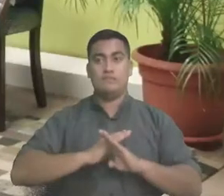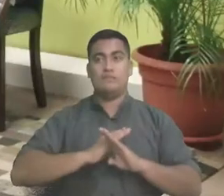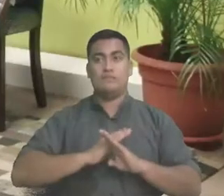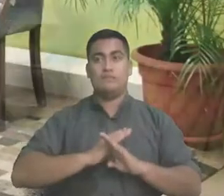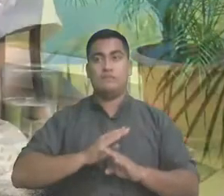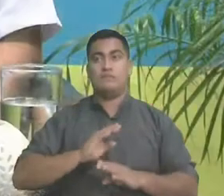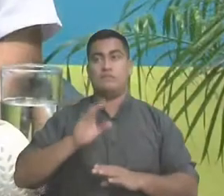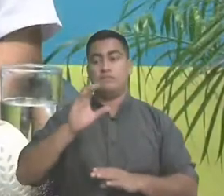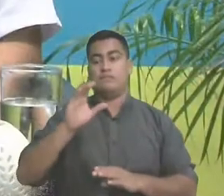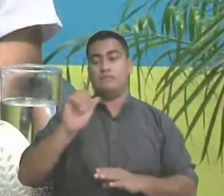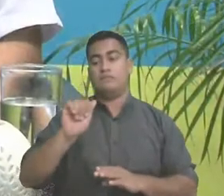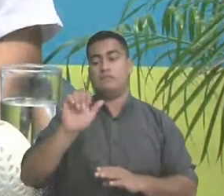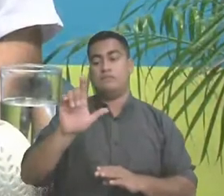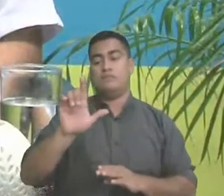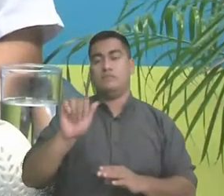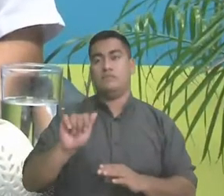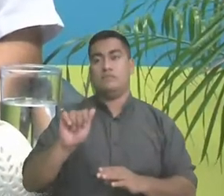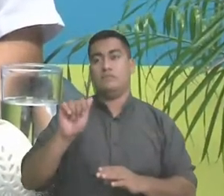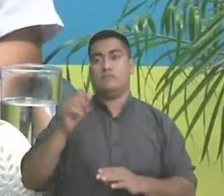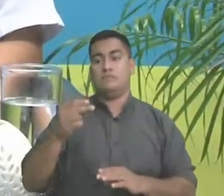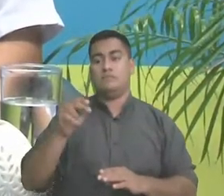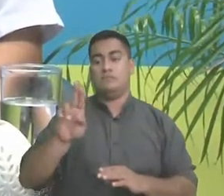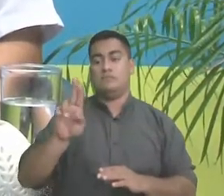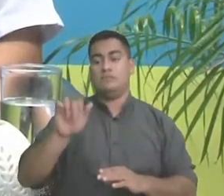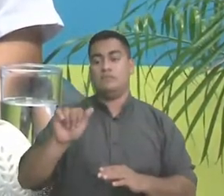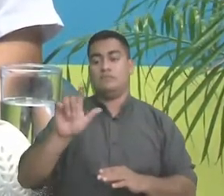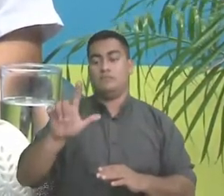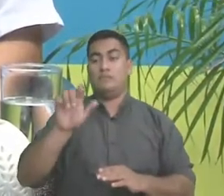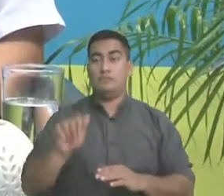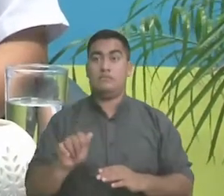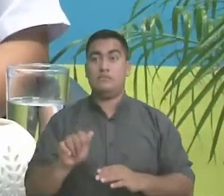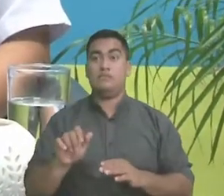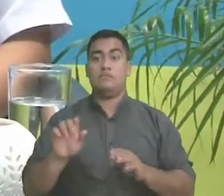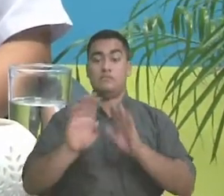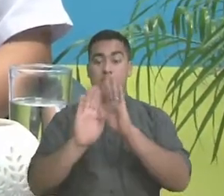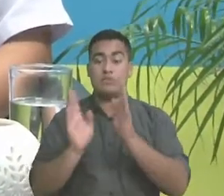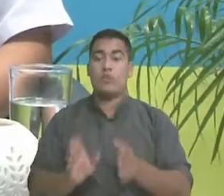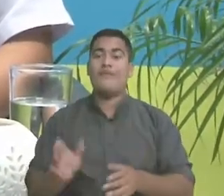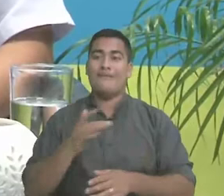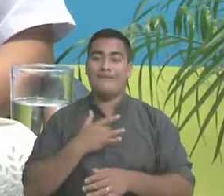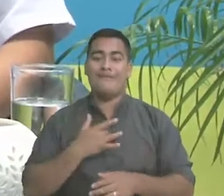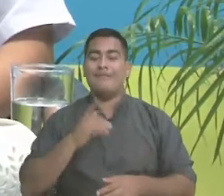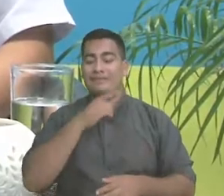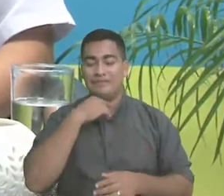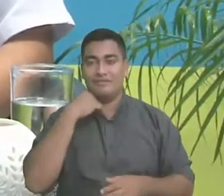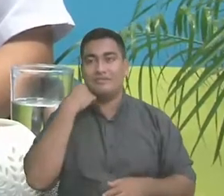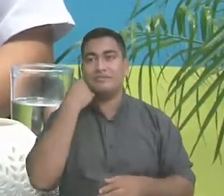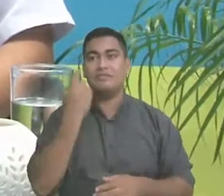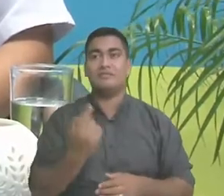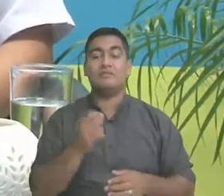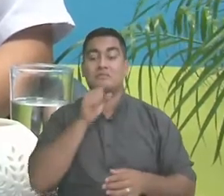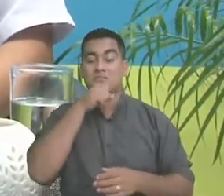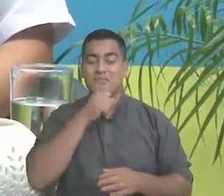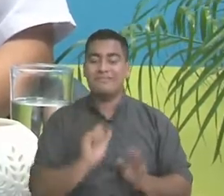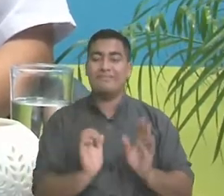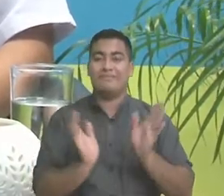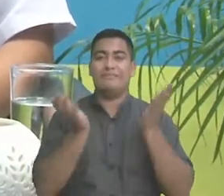de calahuala, dosificado. Y para las pacientes que en verdad lo necesitan, pacientes de la tercera